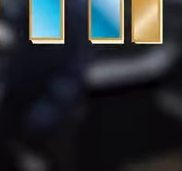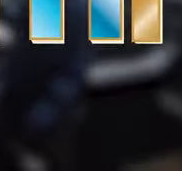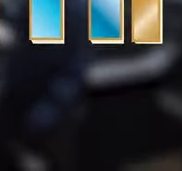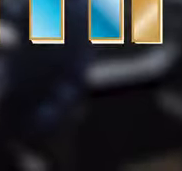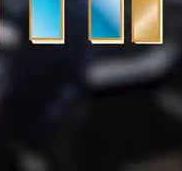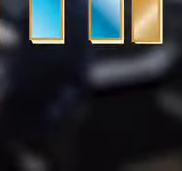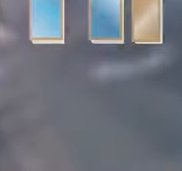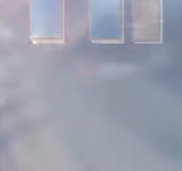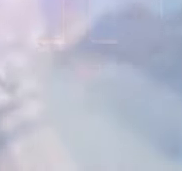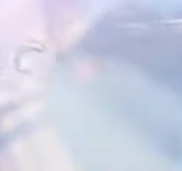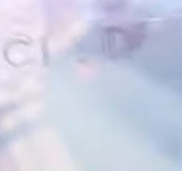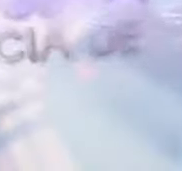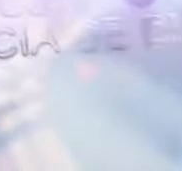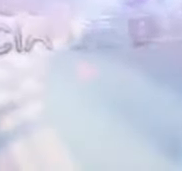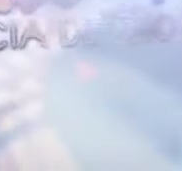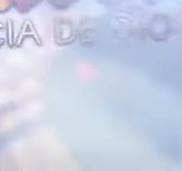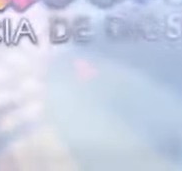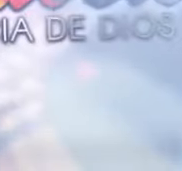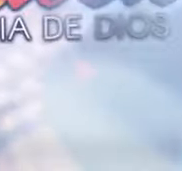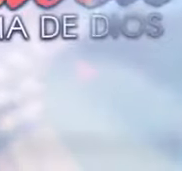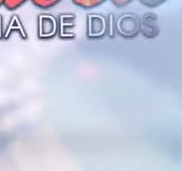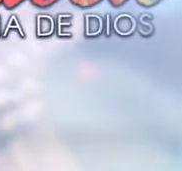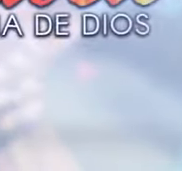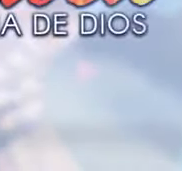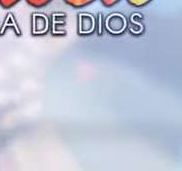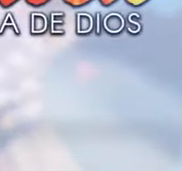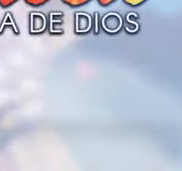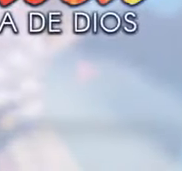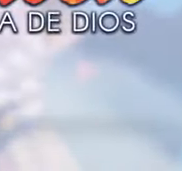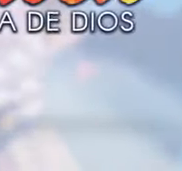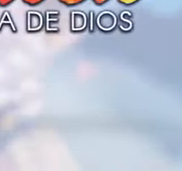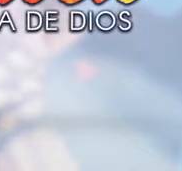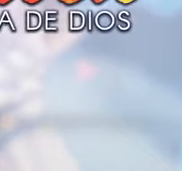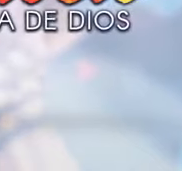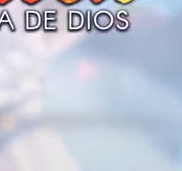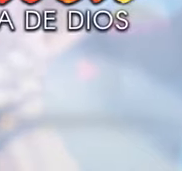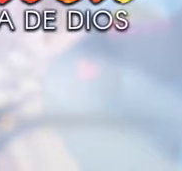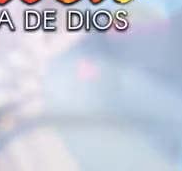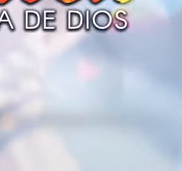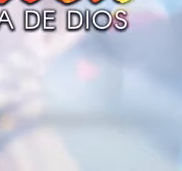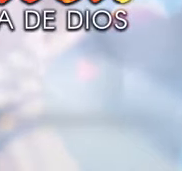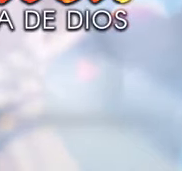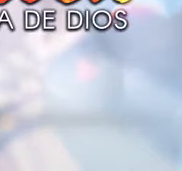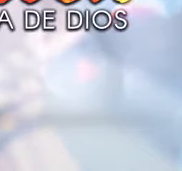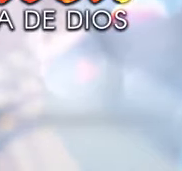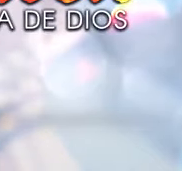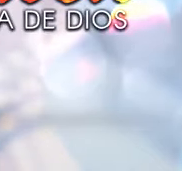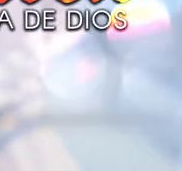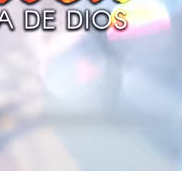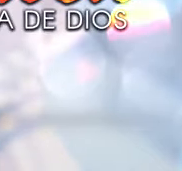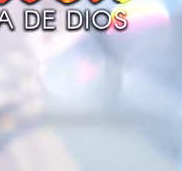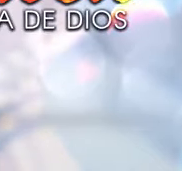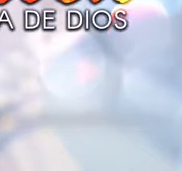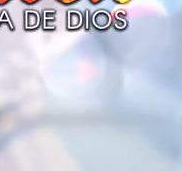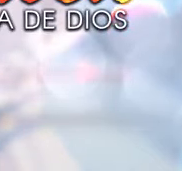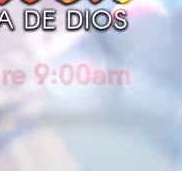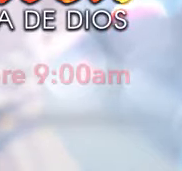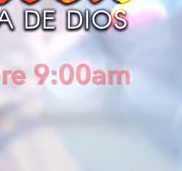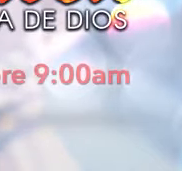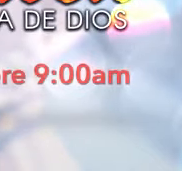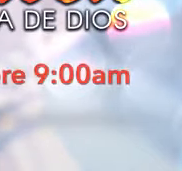CTN Internacional presenta el Congreso de Hombres de Valor, Sacerdocio, la Herencia de